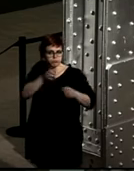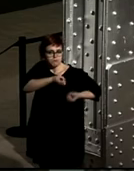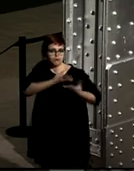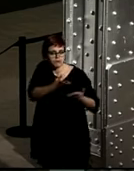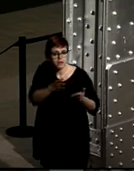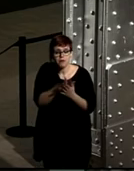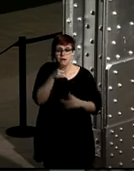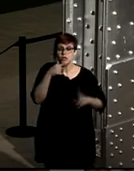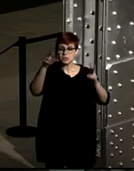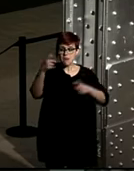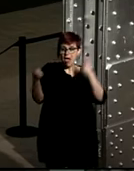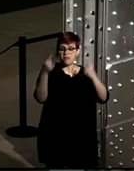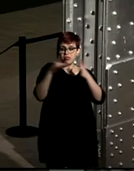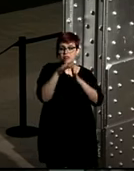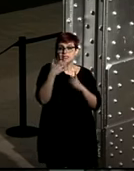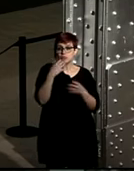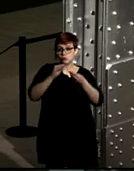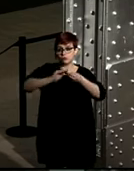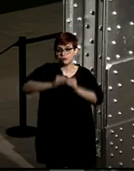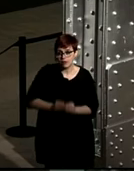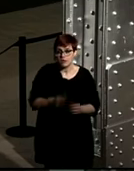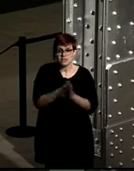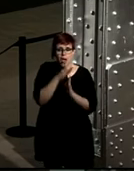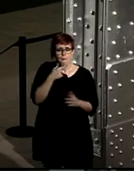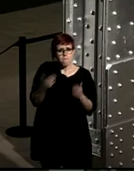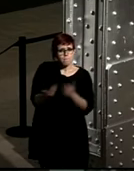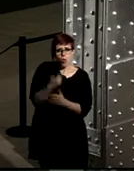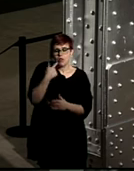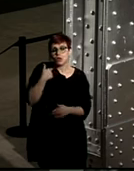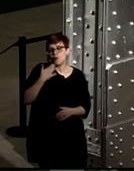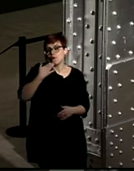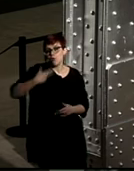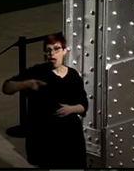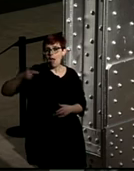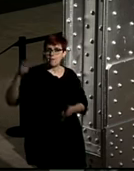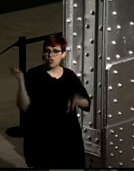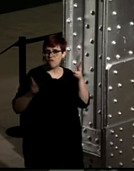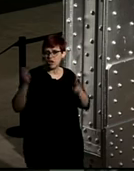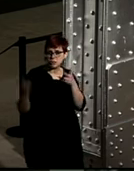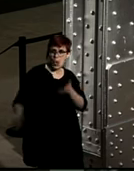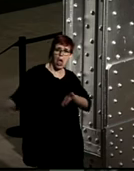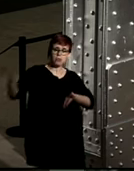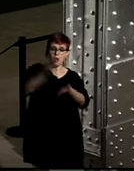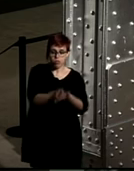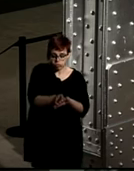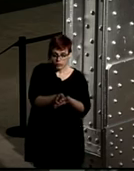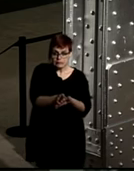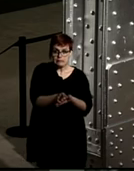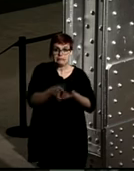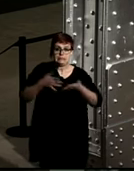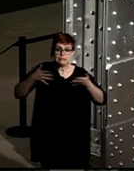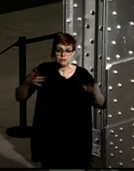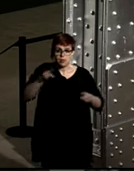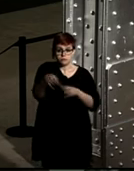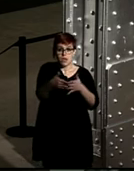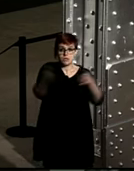pues pasan 2-3 años. Si tú intentas ir a lo último, voy a hacer 8 apellidos vascos que ya funciona de la leche. Es que dentro de 3 años... Cuando